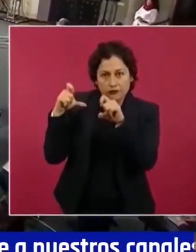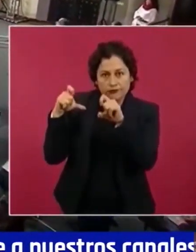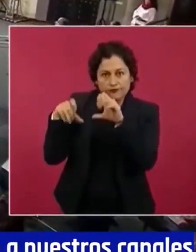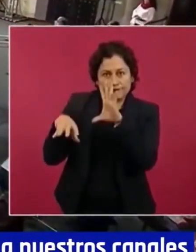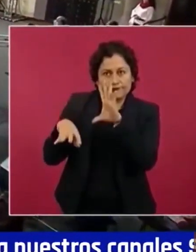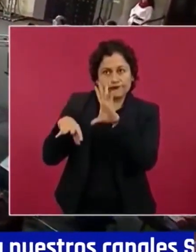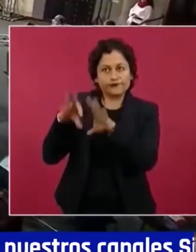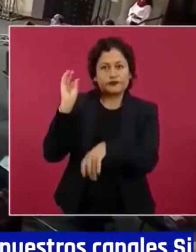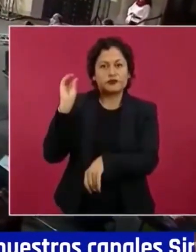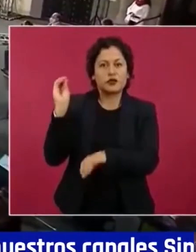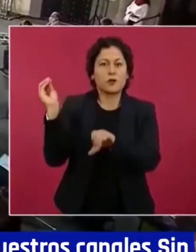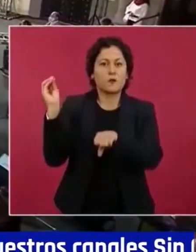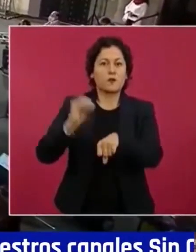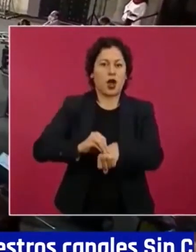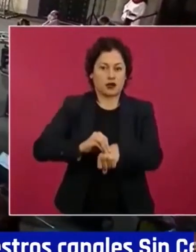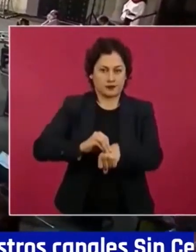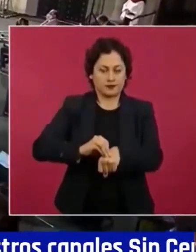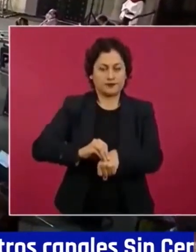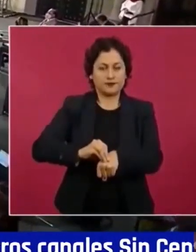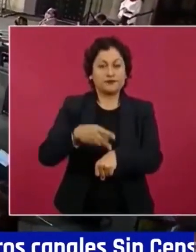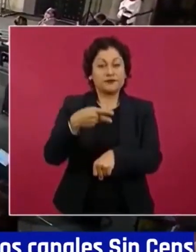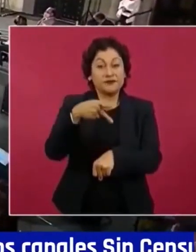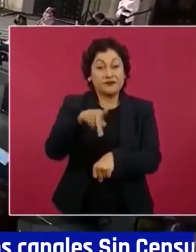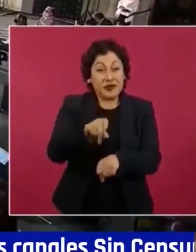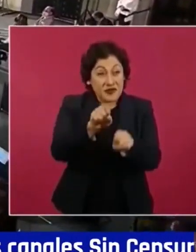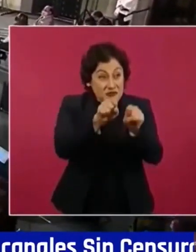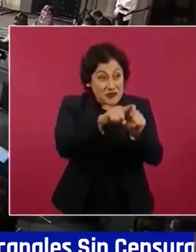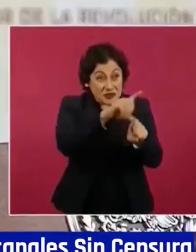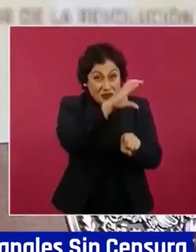una periodista de Milenio,